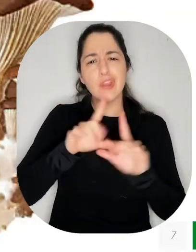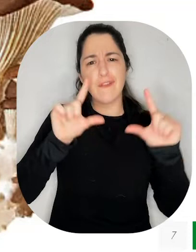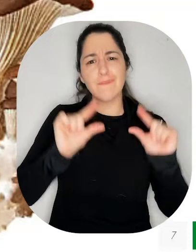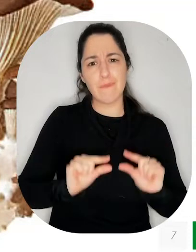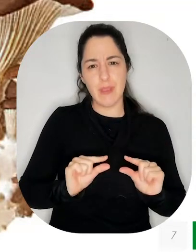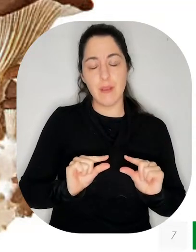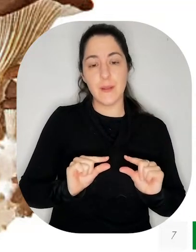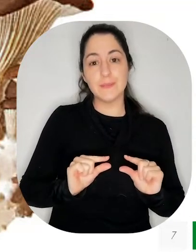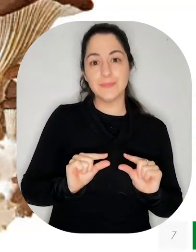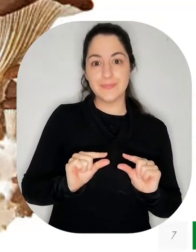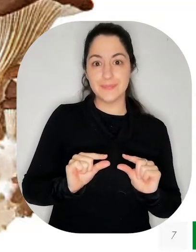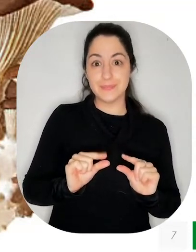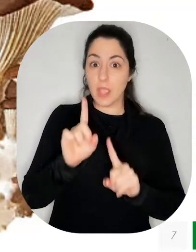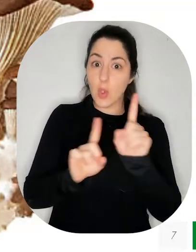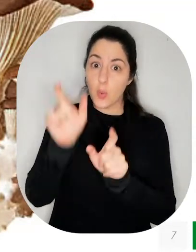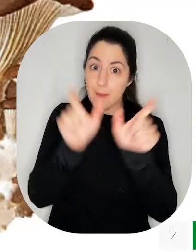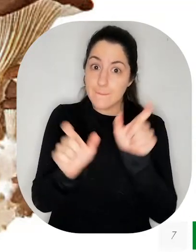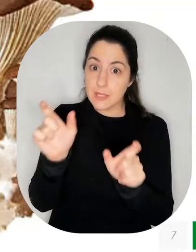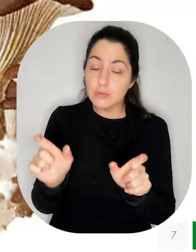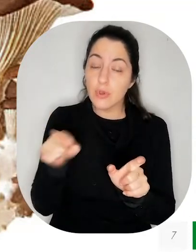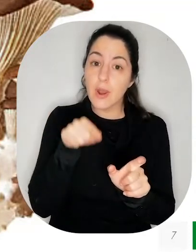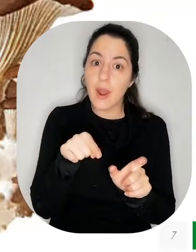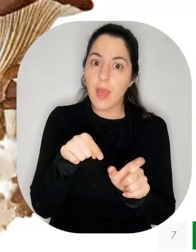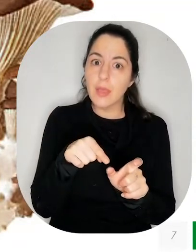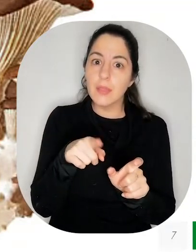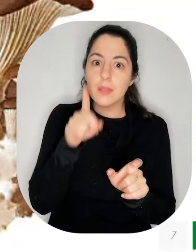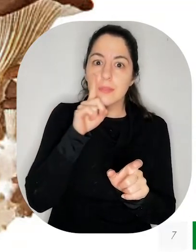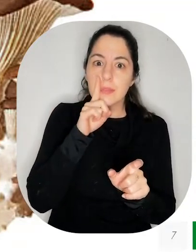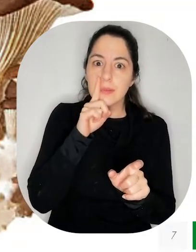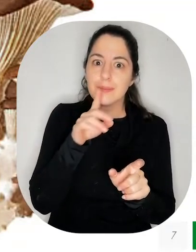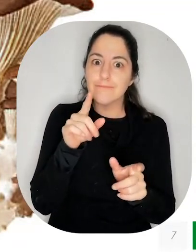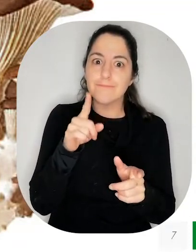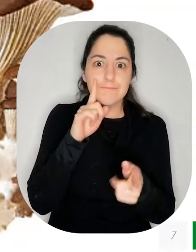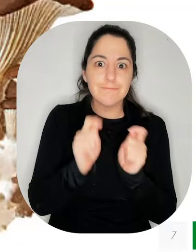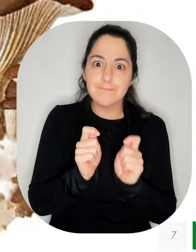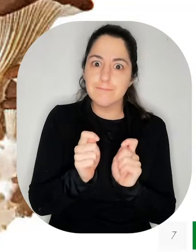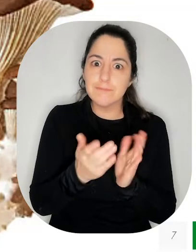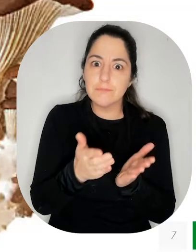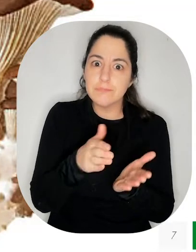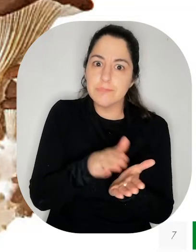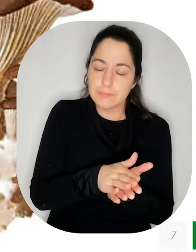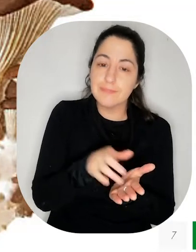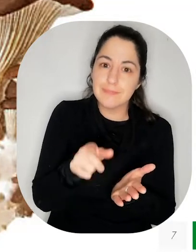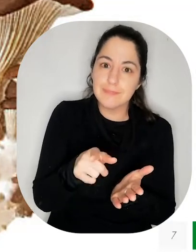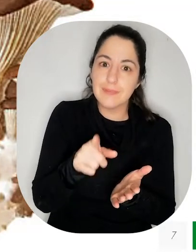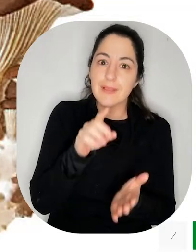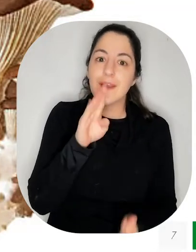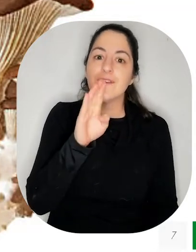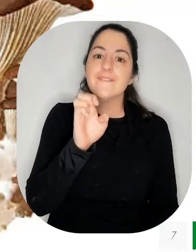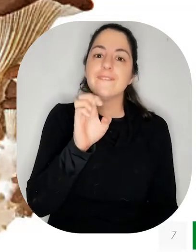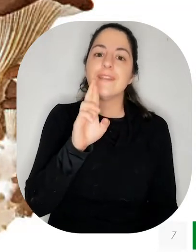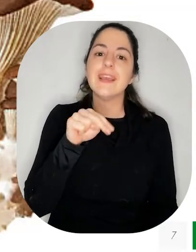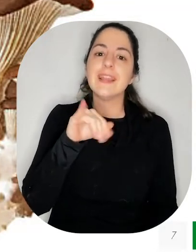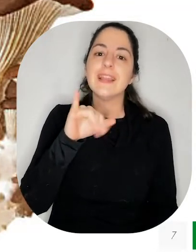la tenemos baja y en algunas personas se desarrolla un síndrome complejo vital cuando no la